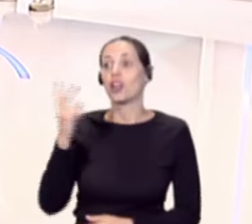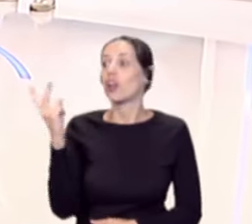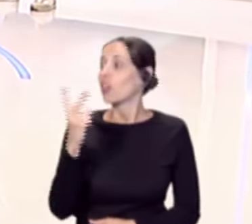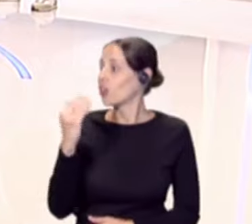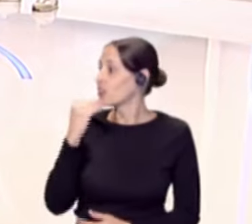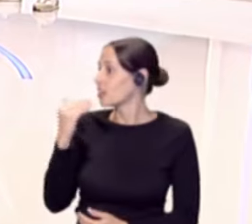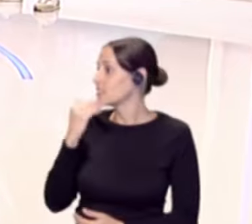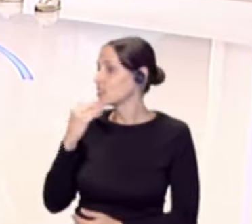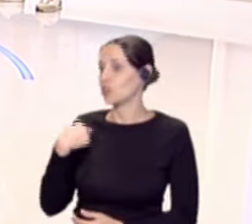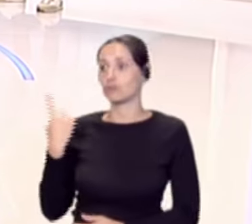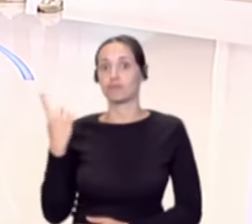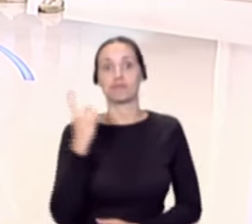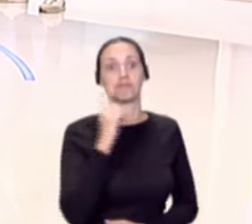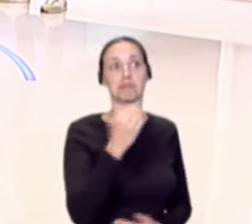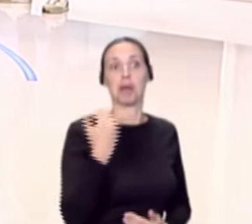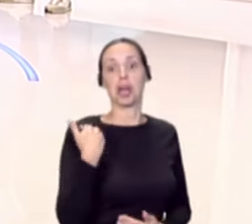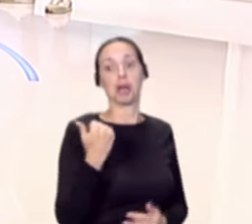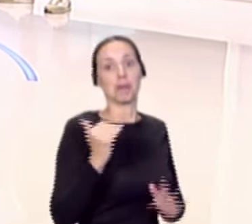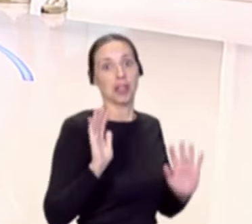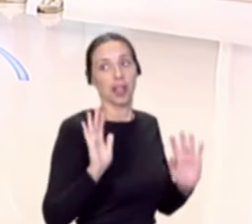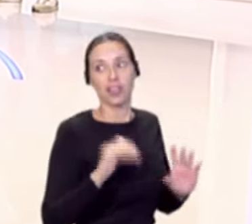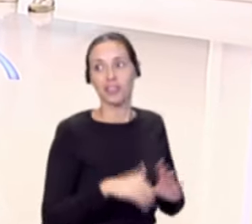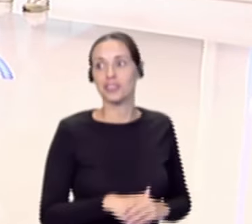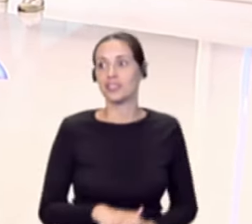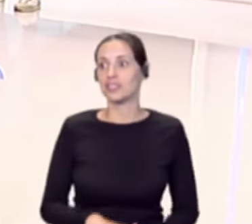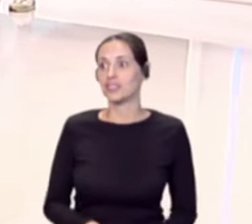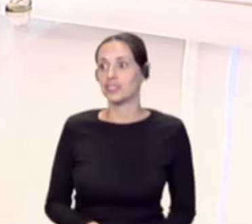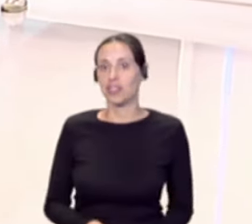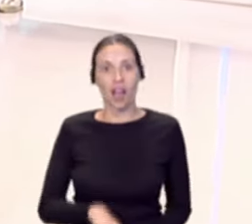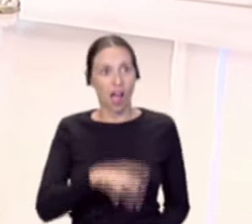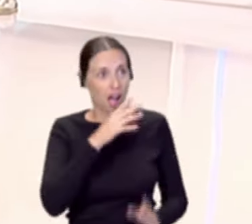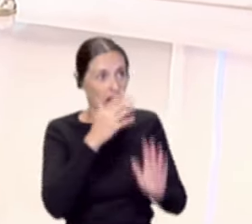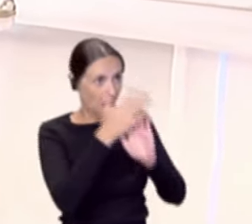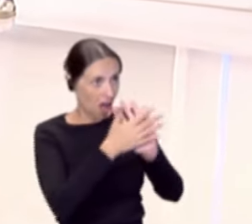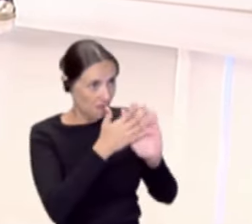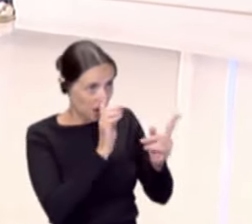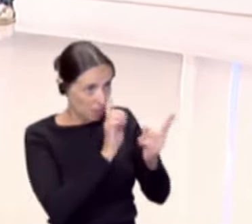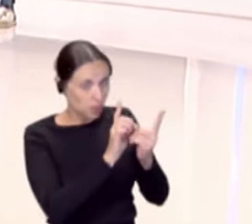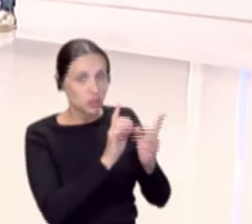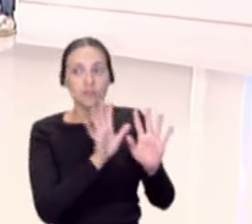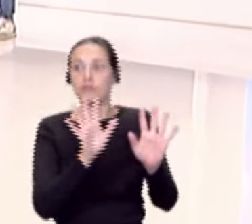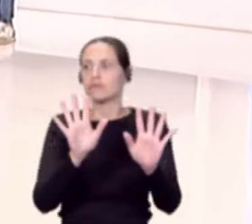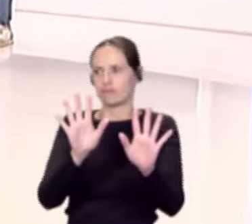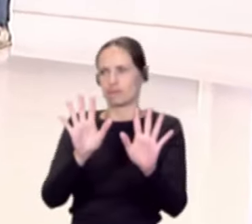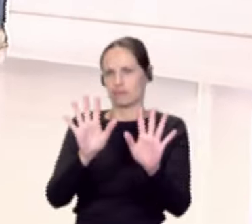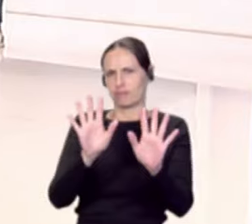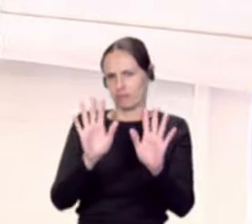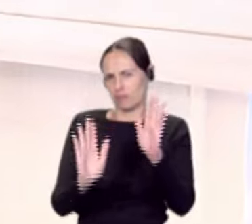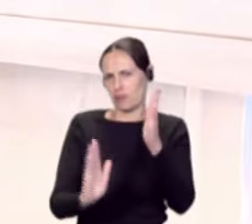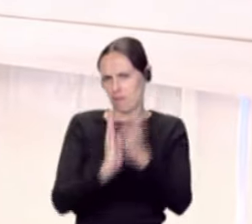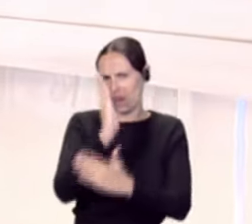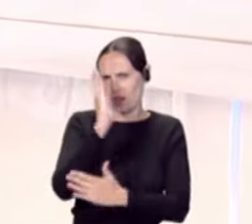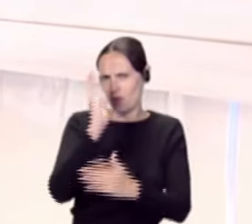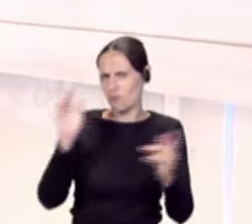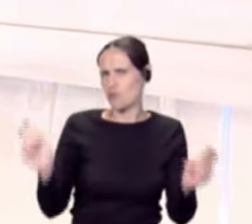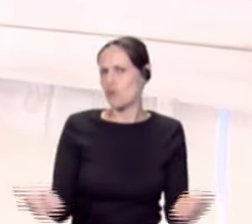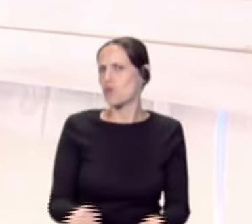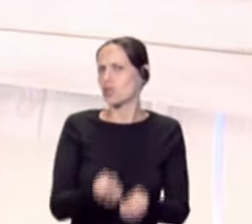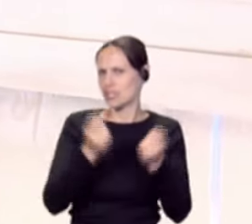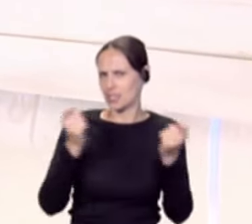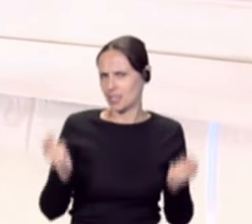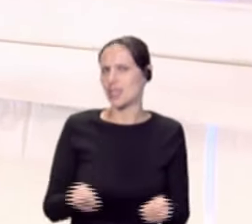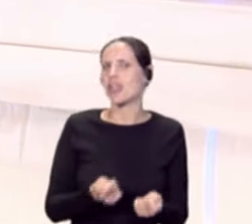bueno, ya que me han invitado, me voy con Benjamín. Benjamín, Marta, nos vemos en un rato, ¿eh? Nos vemos en un ratito. Nosotros vamos a hacer en este momento una pequeña